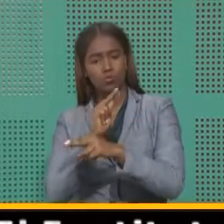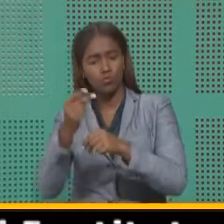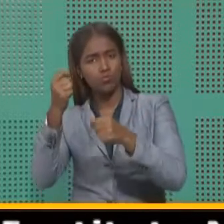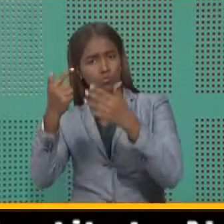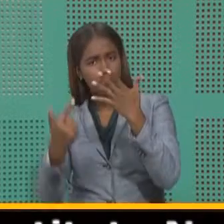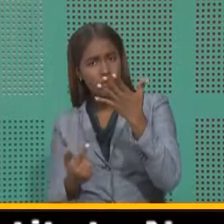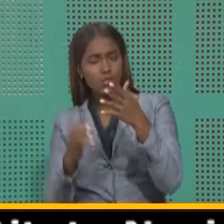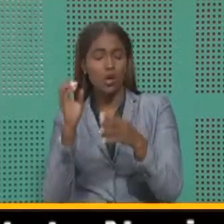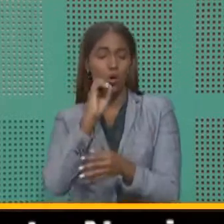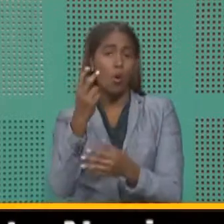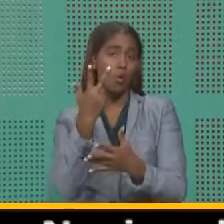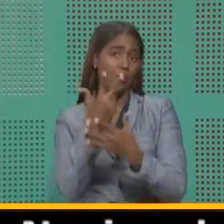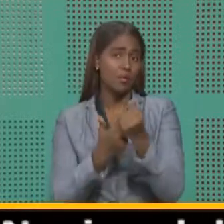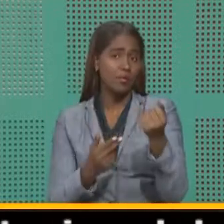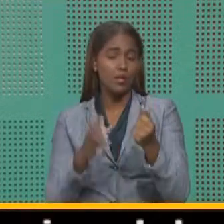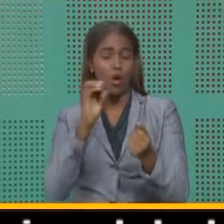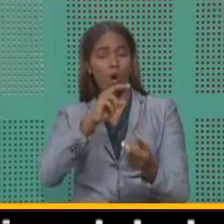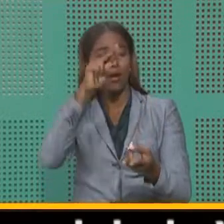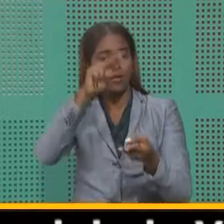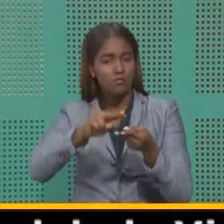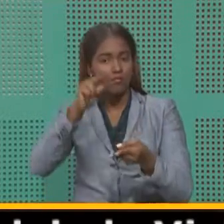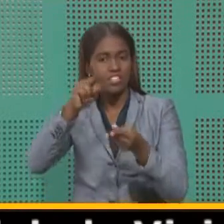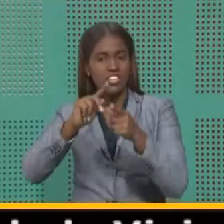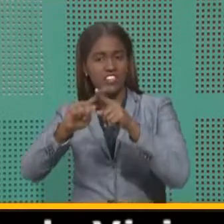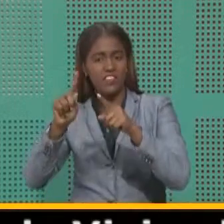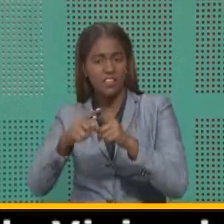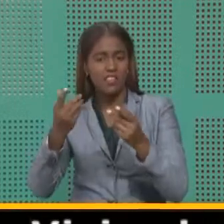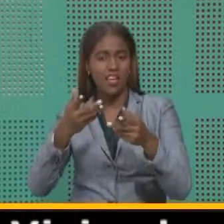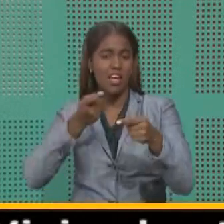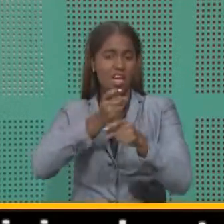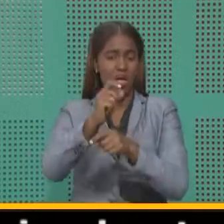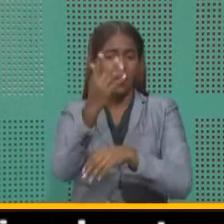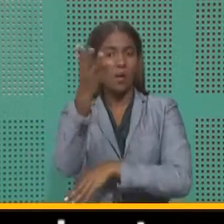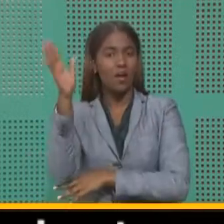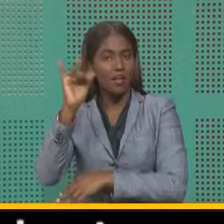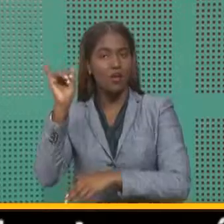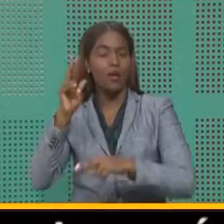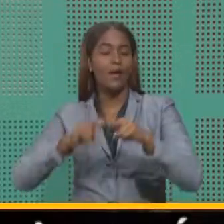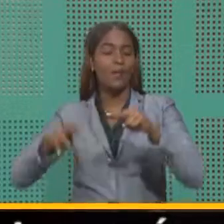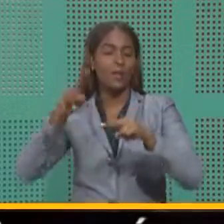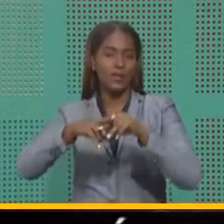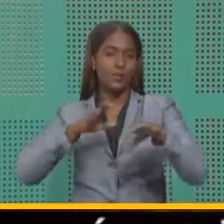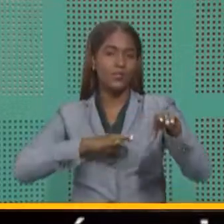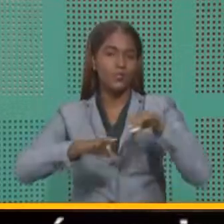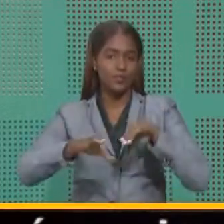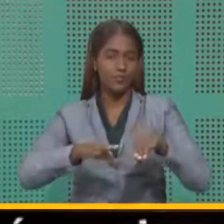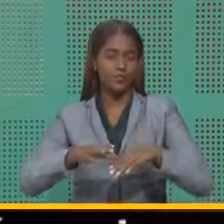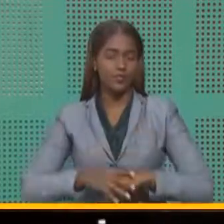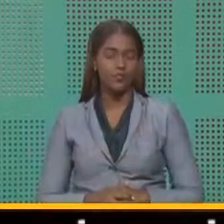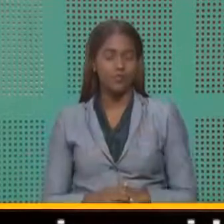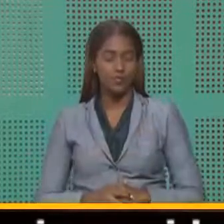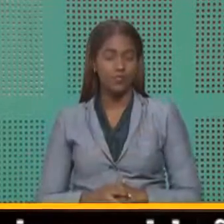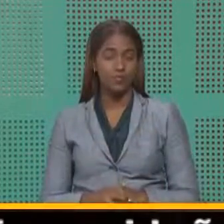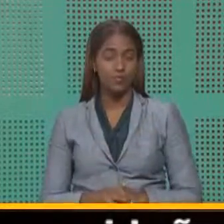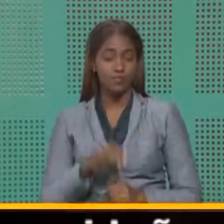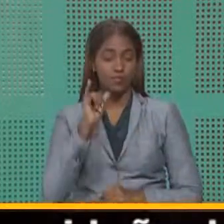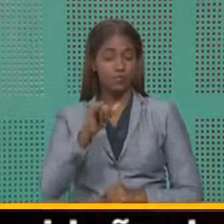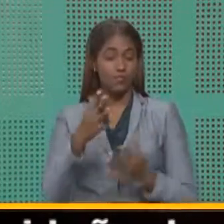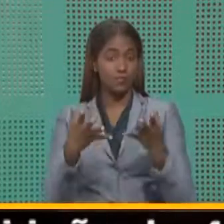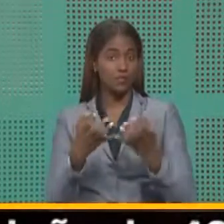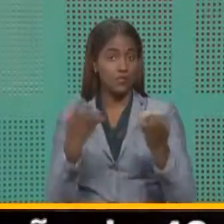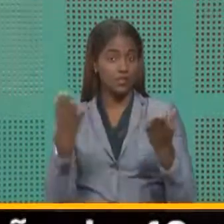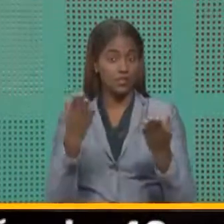o los tres y reduciendo el impacto producido al medio 20 y aumentando la competitividad la iniciativa busca además